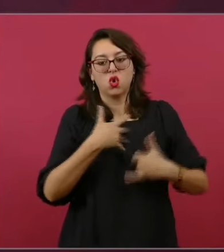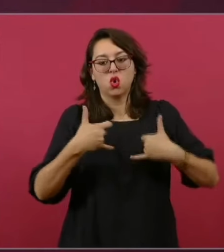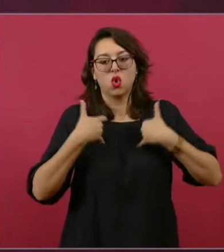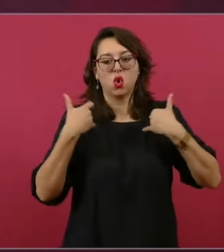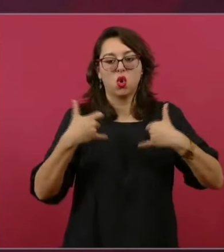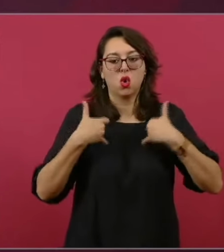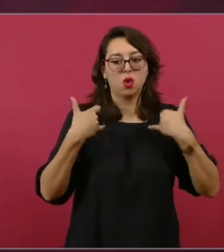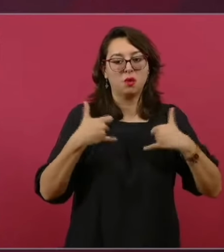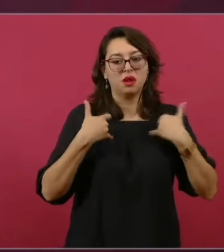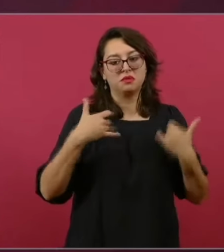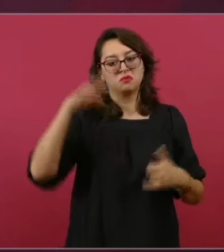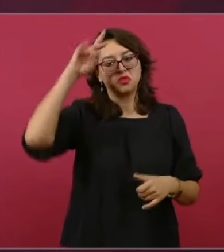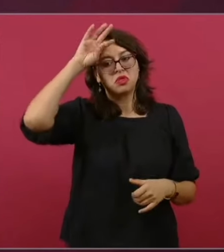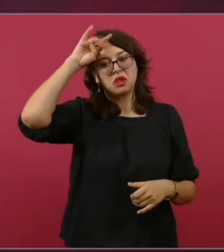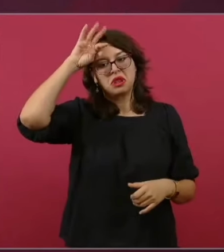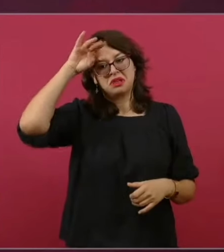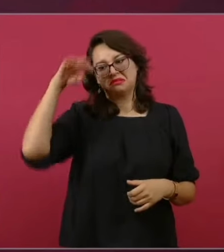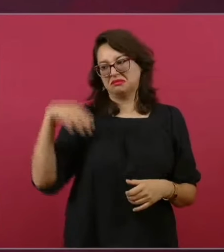de Monterrey,